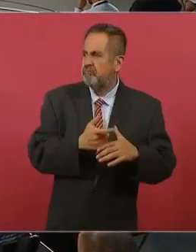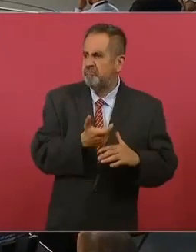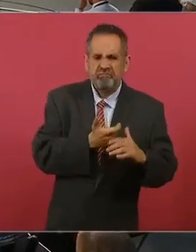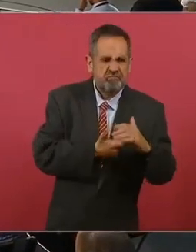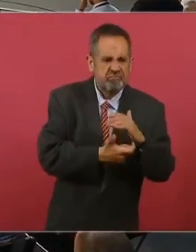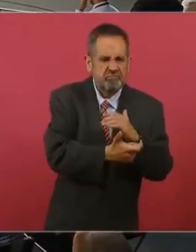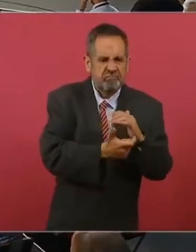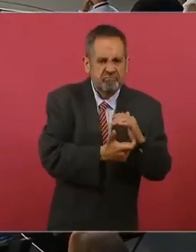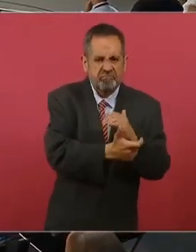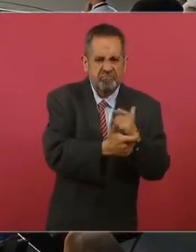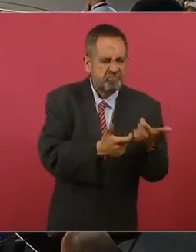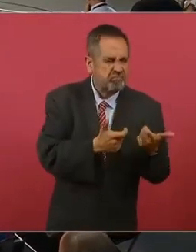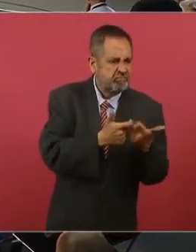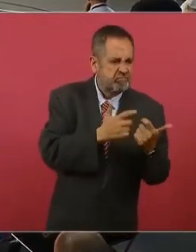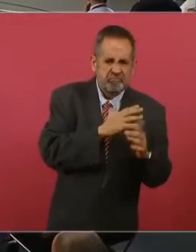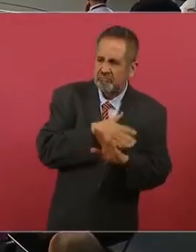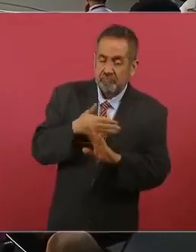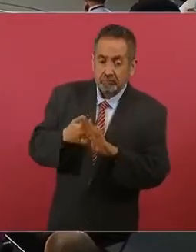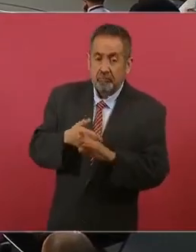guerra sucia.